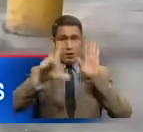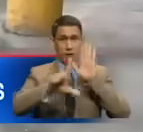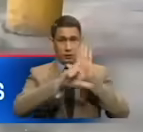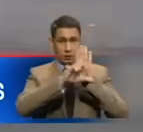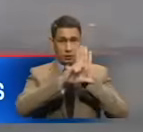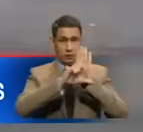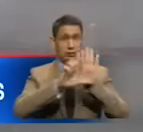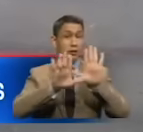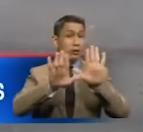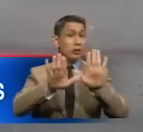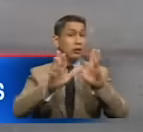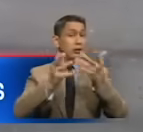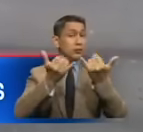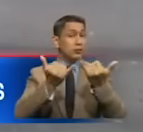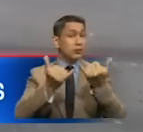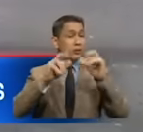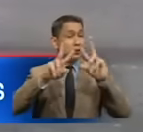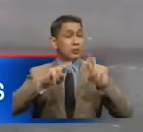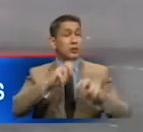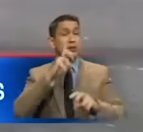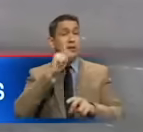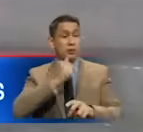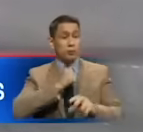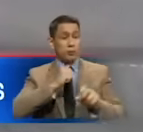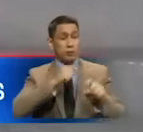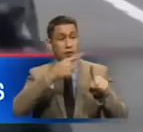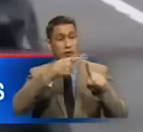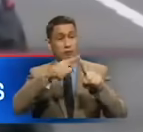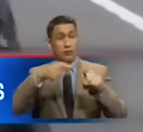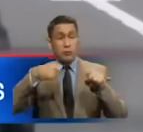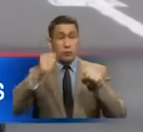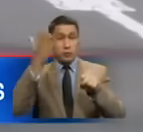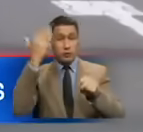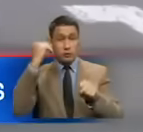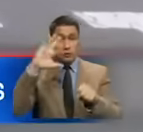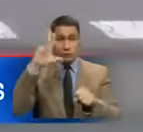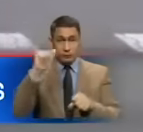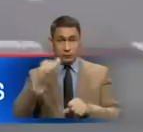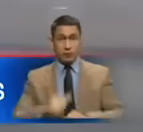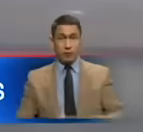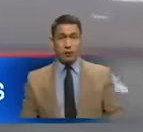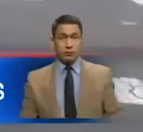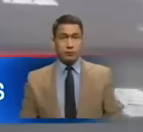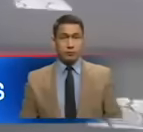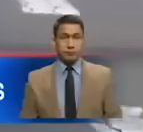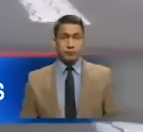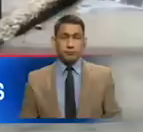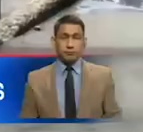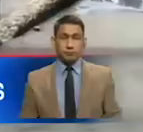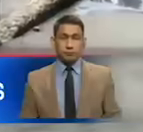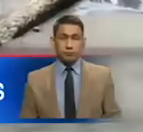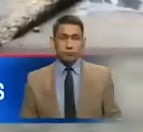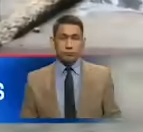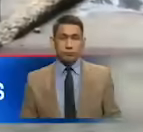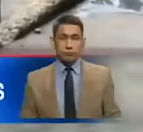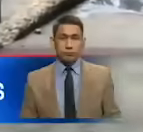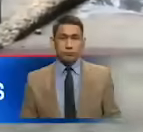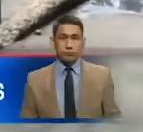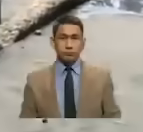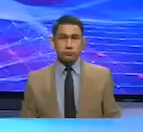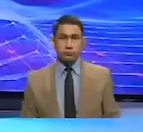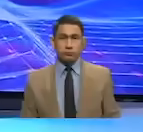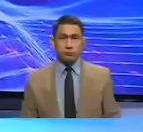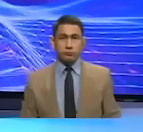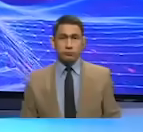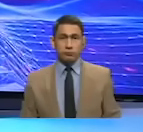determine quiénes serían los responsables de las mismas, ya que al momento de recuperar estos automotores no se detuvo a ningún ciudadano.